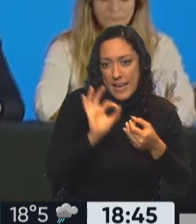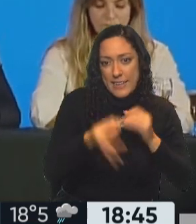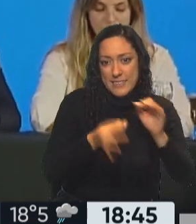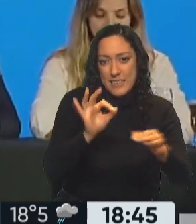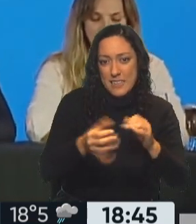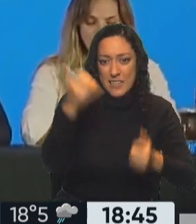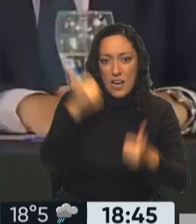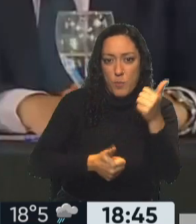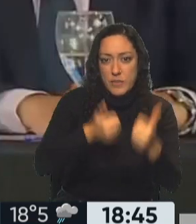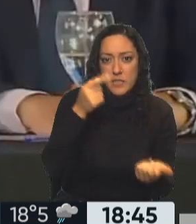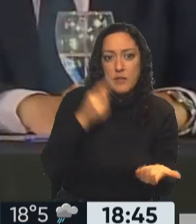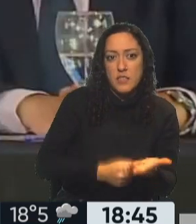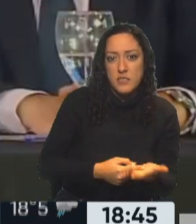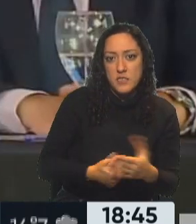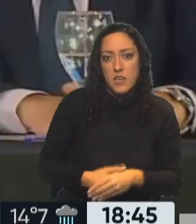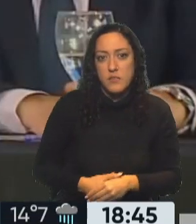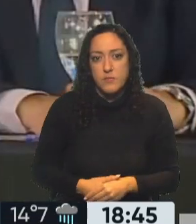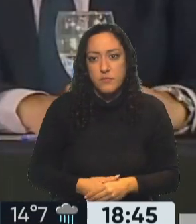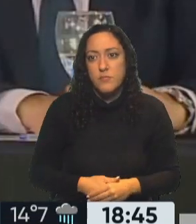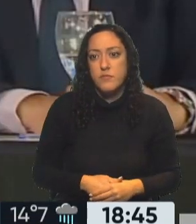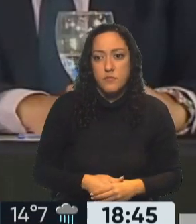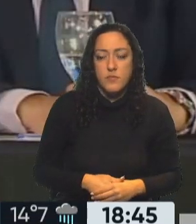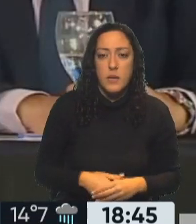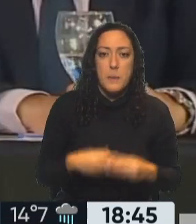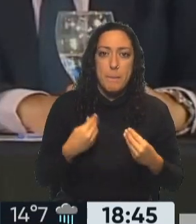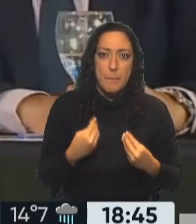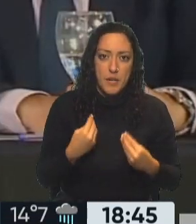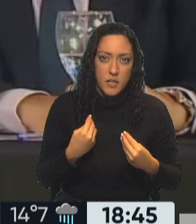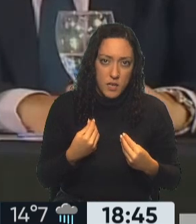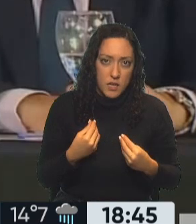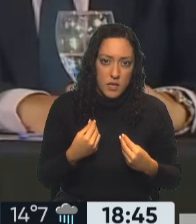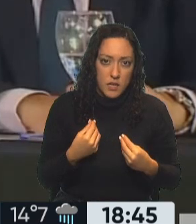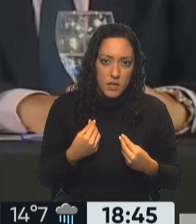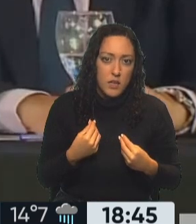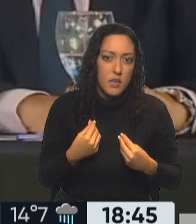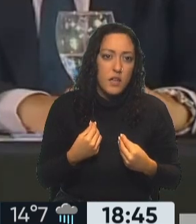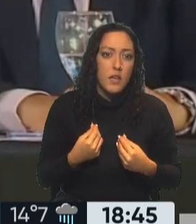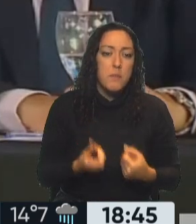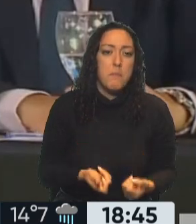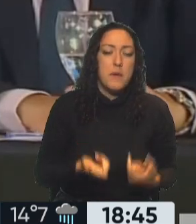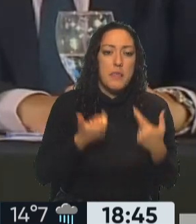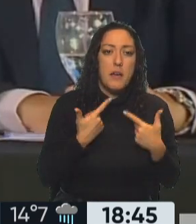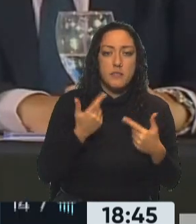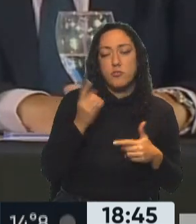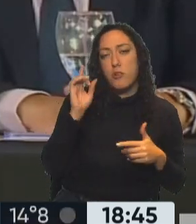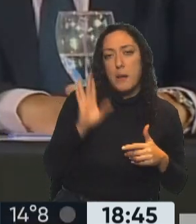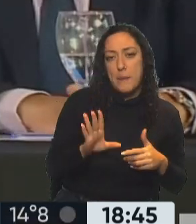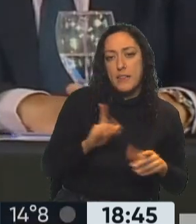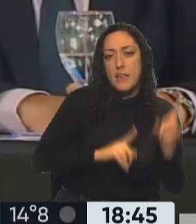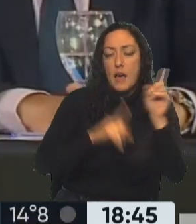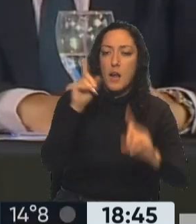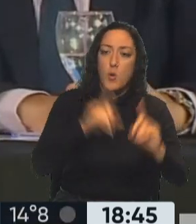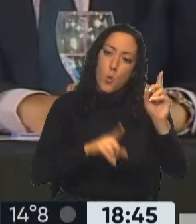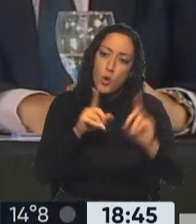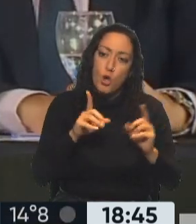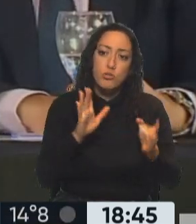competitiva que nos permita no solamente que alguno por ahí se